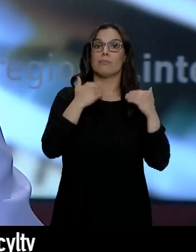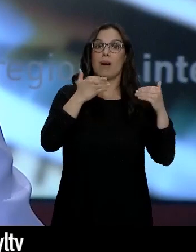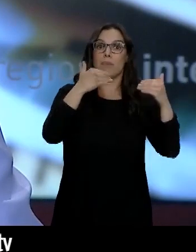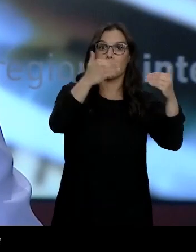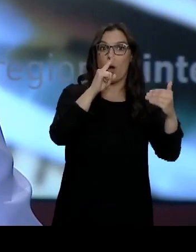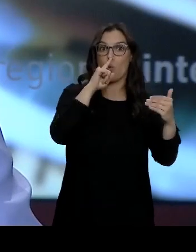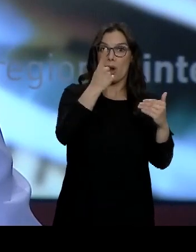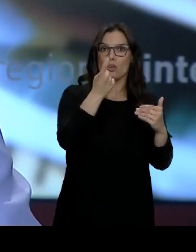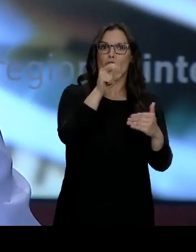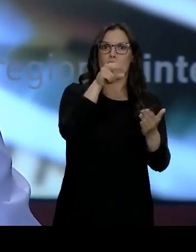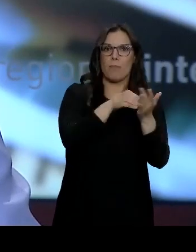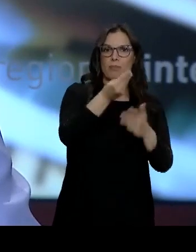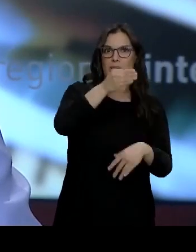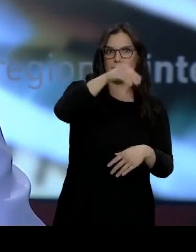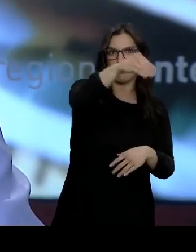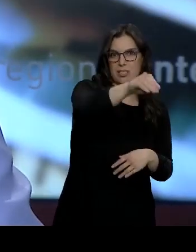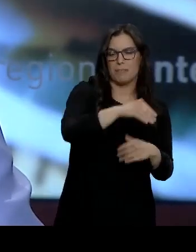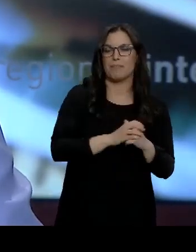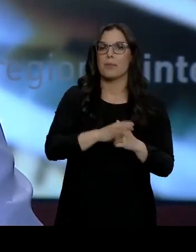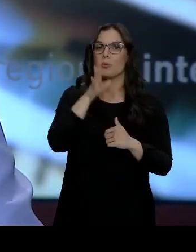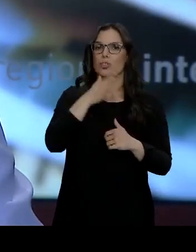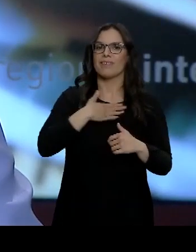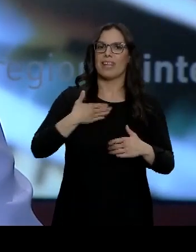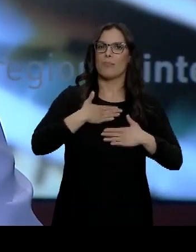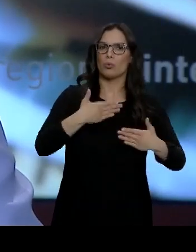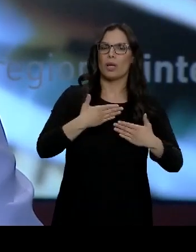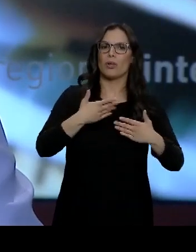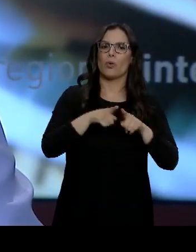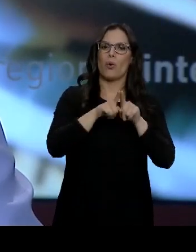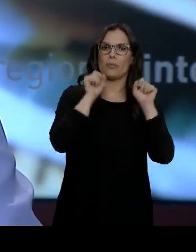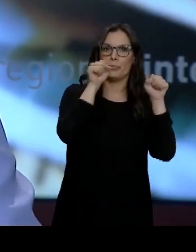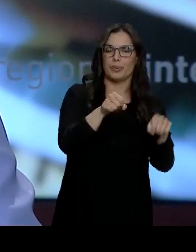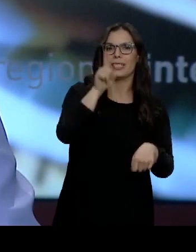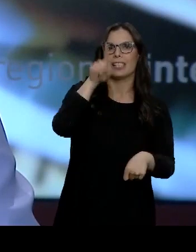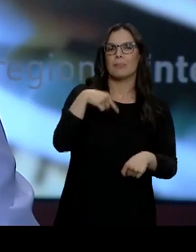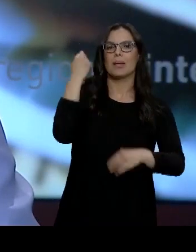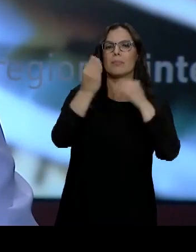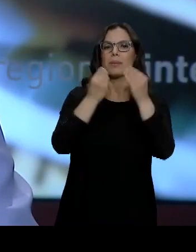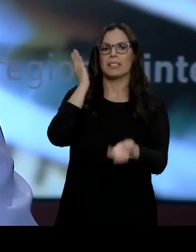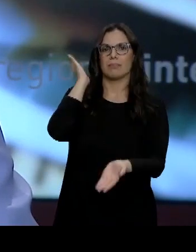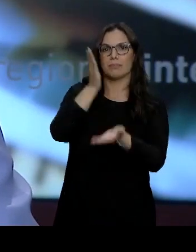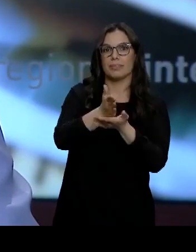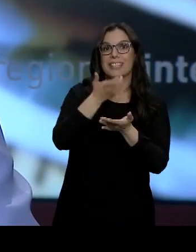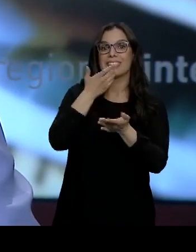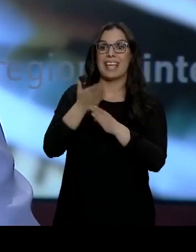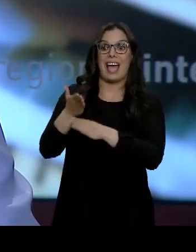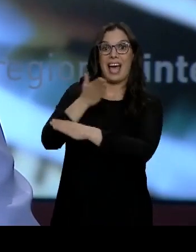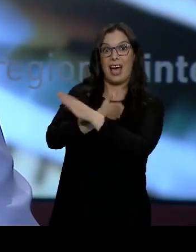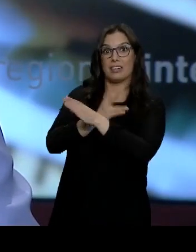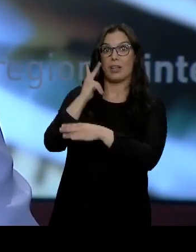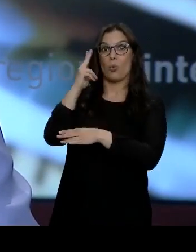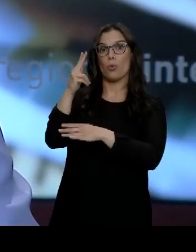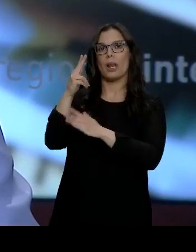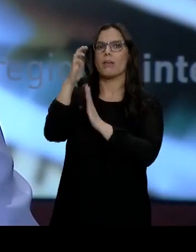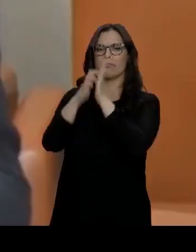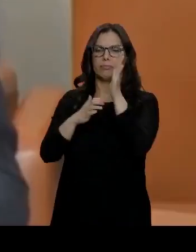quiere incentivar el retraso voluntario. Además, plantea penalizaciones para las jubilaciones anticipadas.